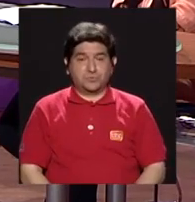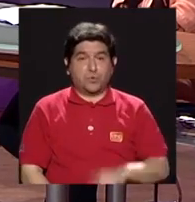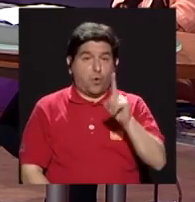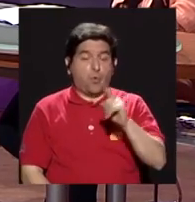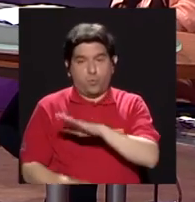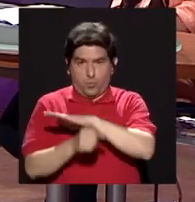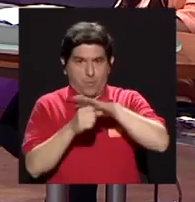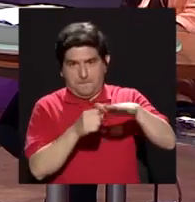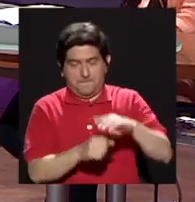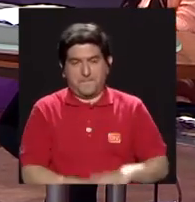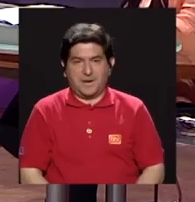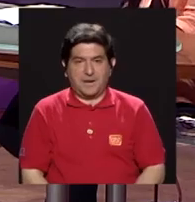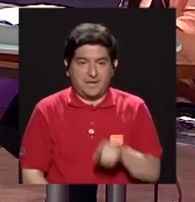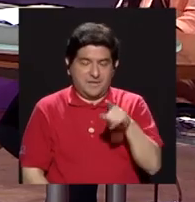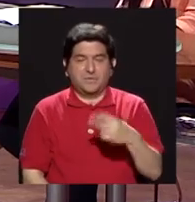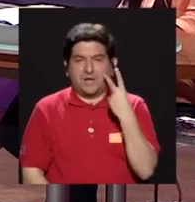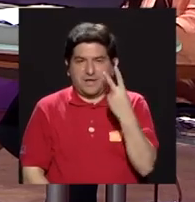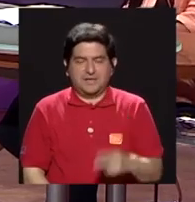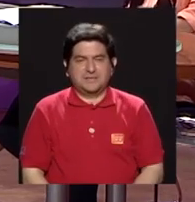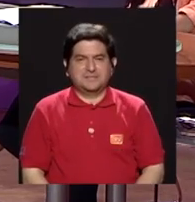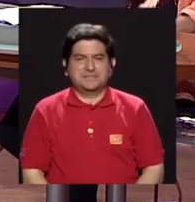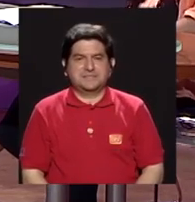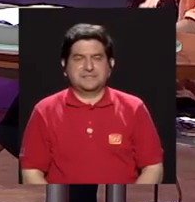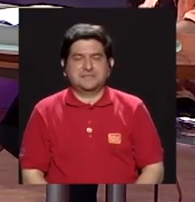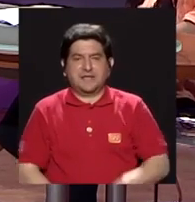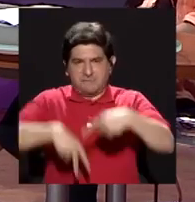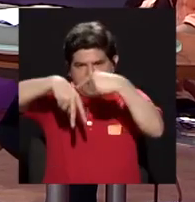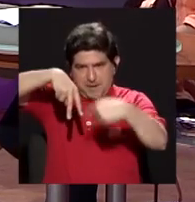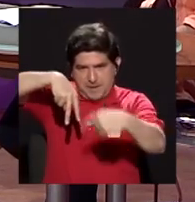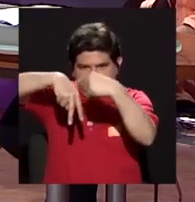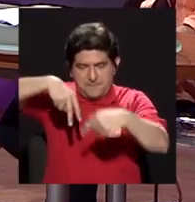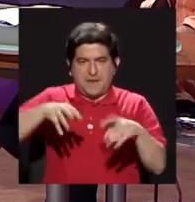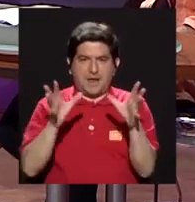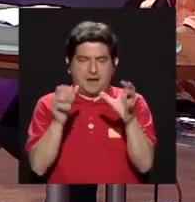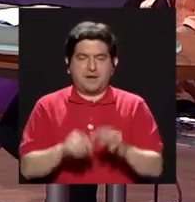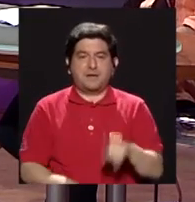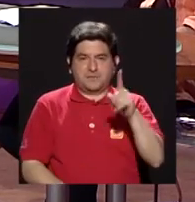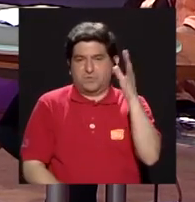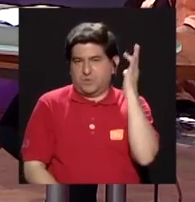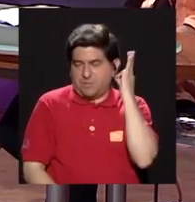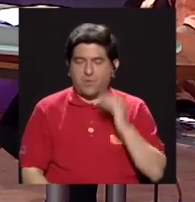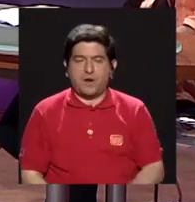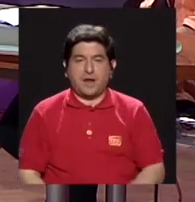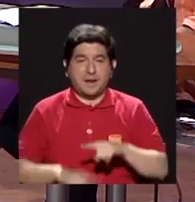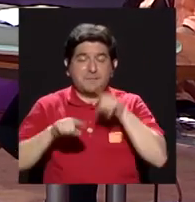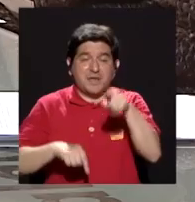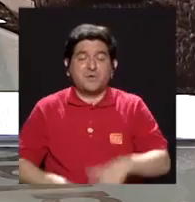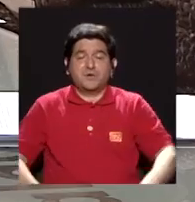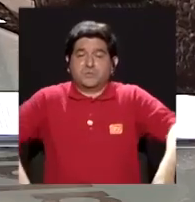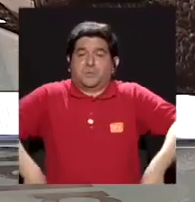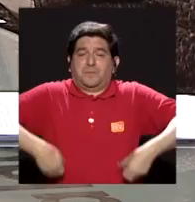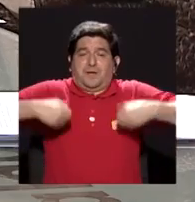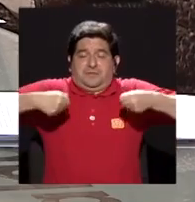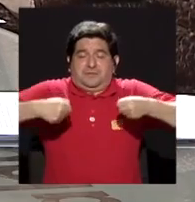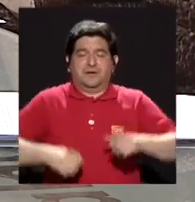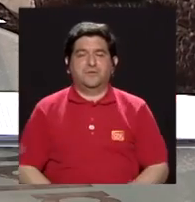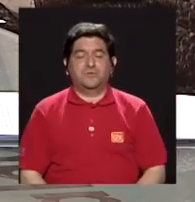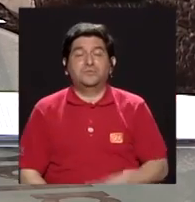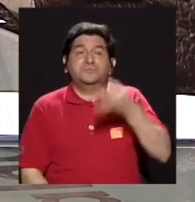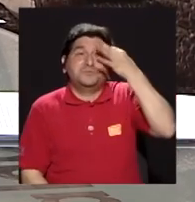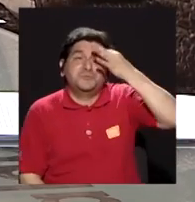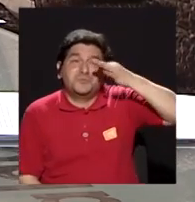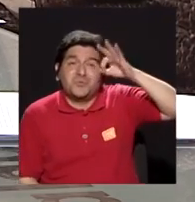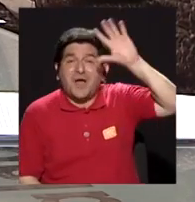que es el trasero y las piernas de una mujer pero es un jeans levanta colitas entonces al ser supuestamente